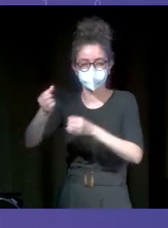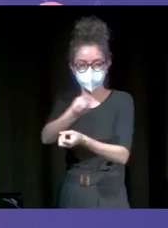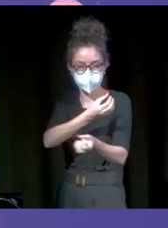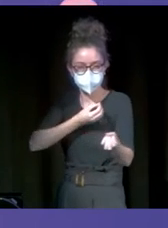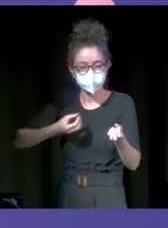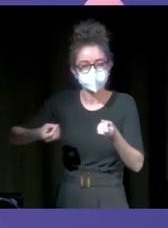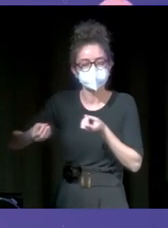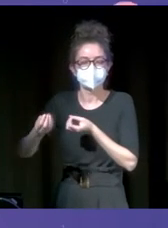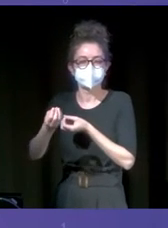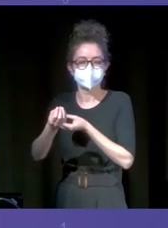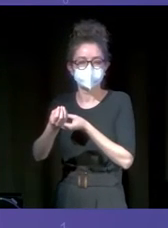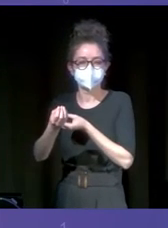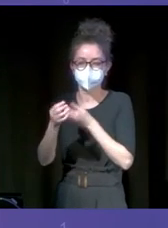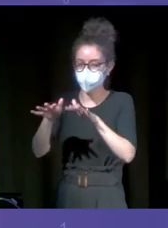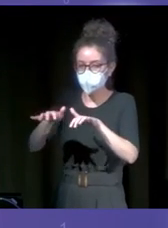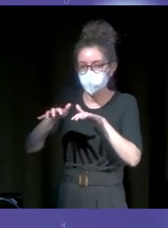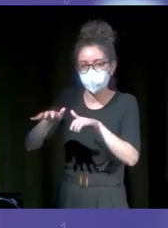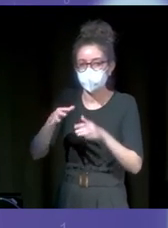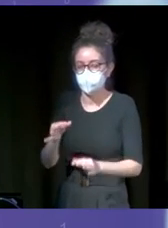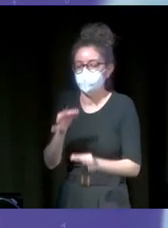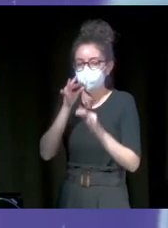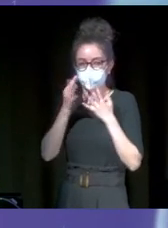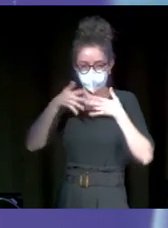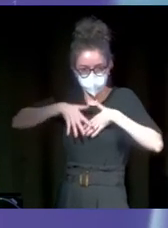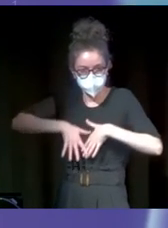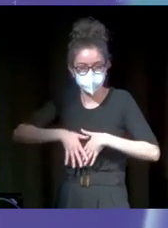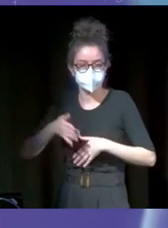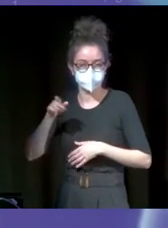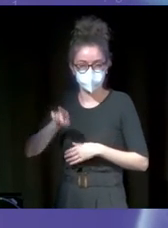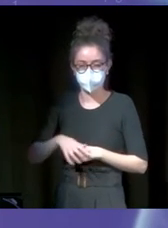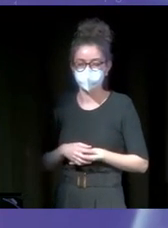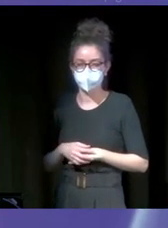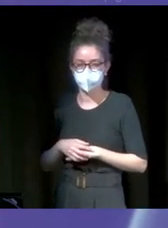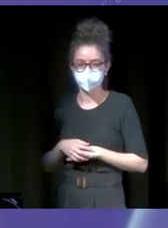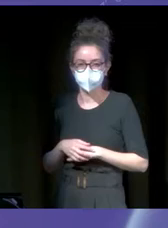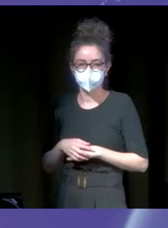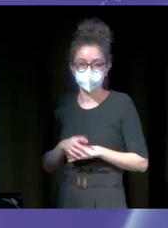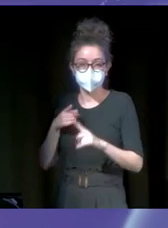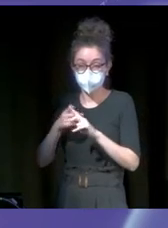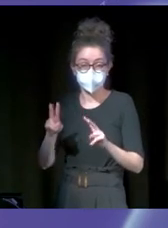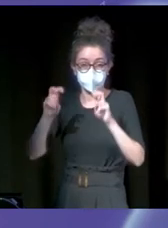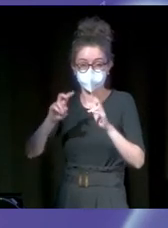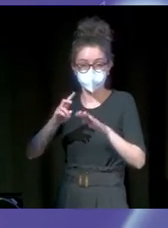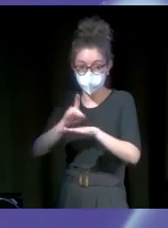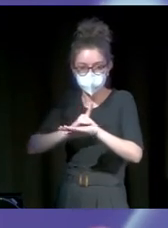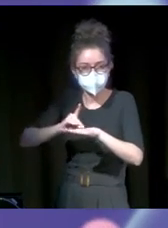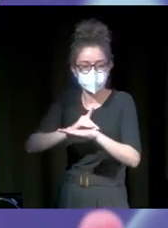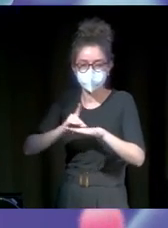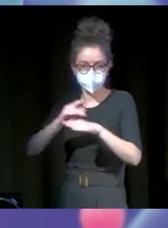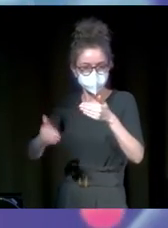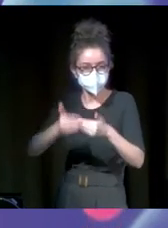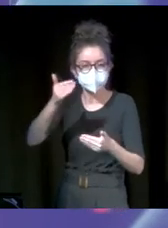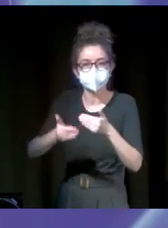intentamos aprender para que hablemos de las últimas tendencias digitales de proyectos